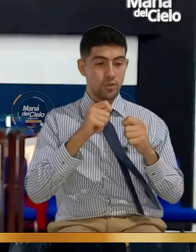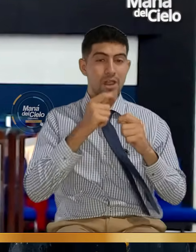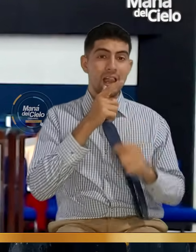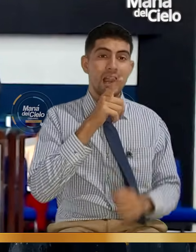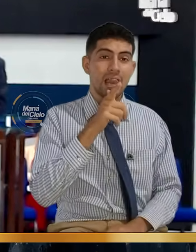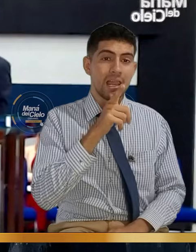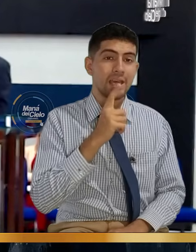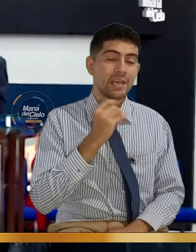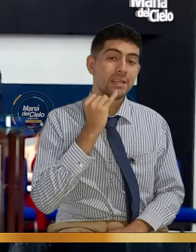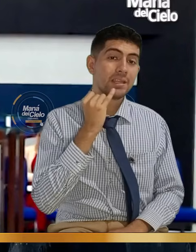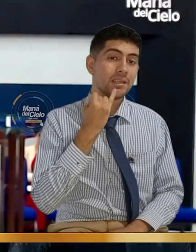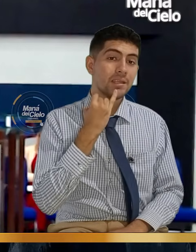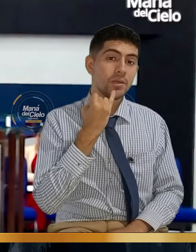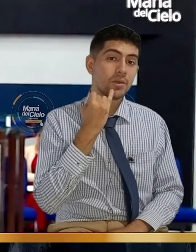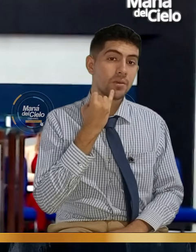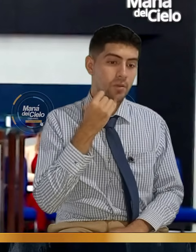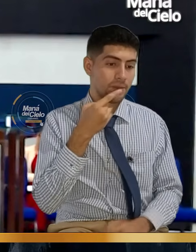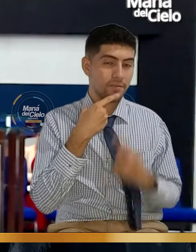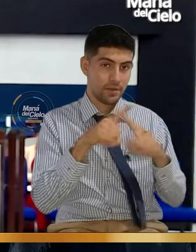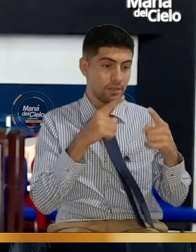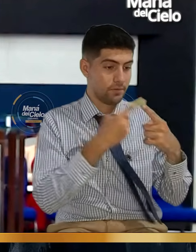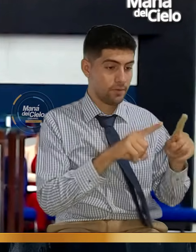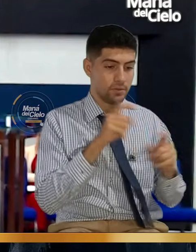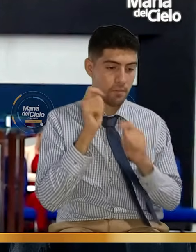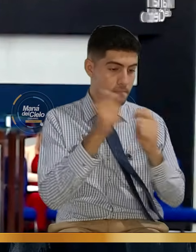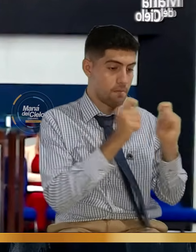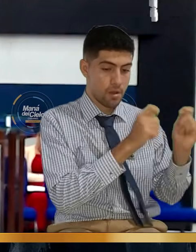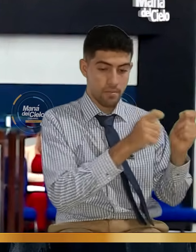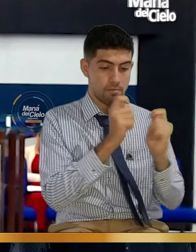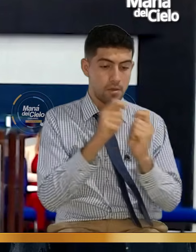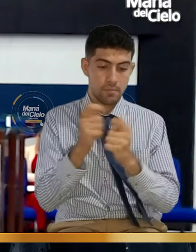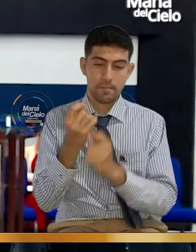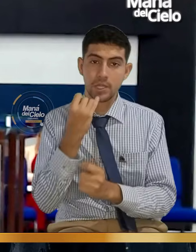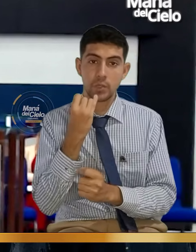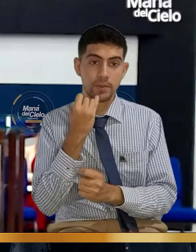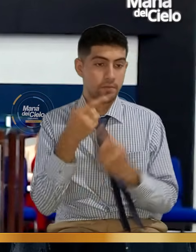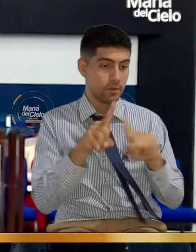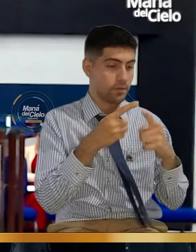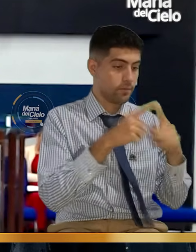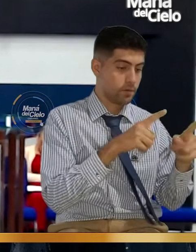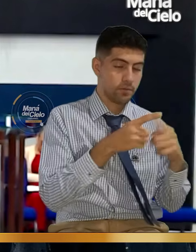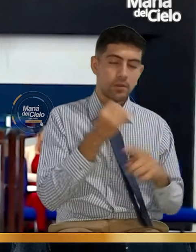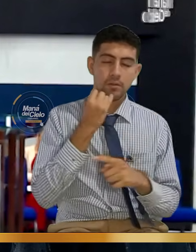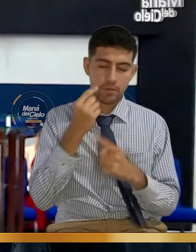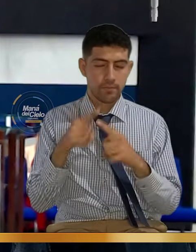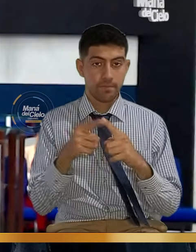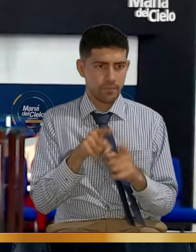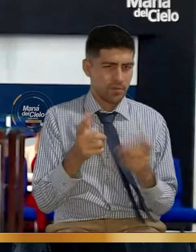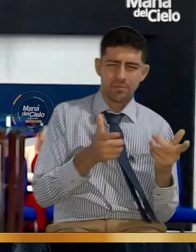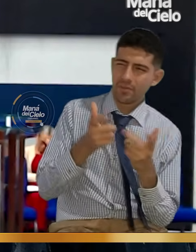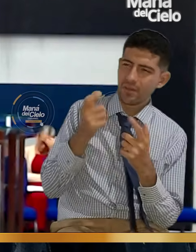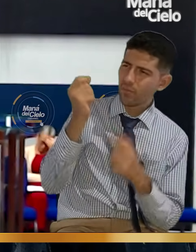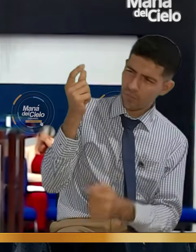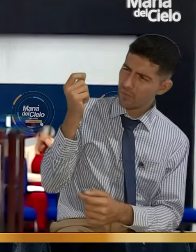dijo: no voy a destruir más la tierra con un diluvio. Porque hasta que cuando cayó el agua, Dios hizo pacto